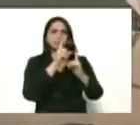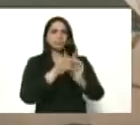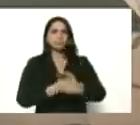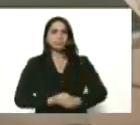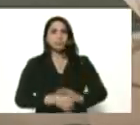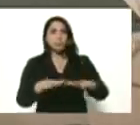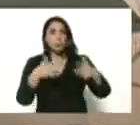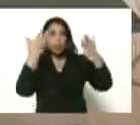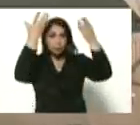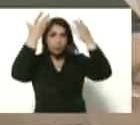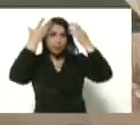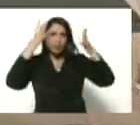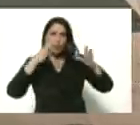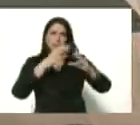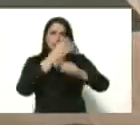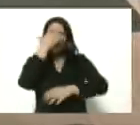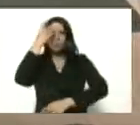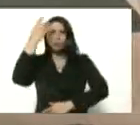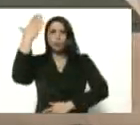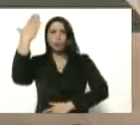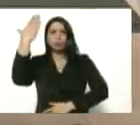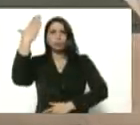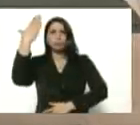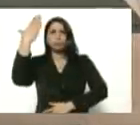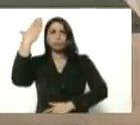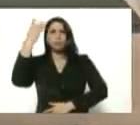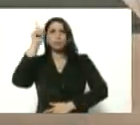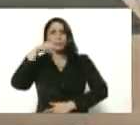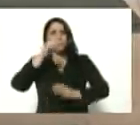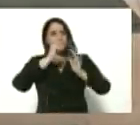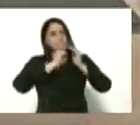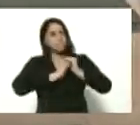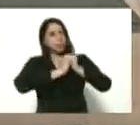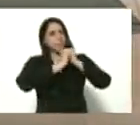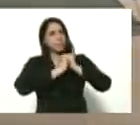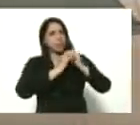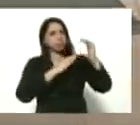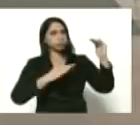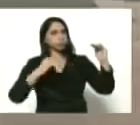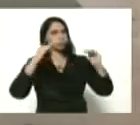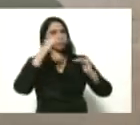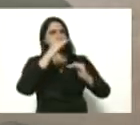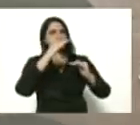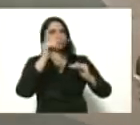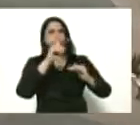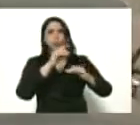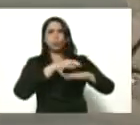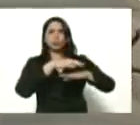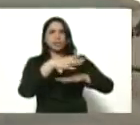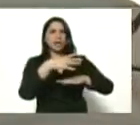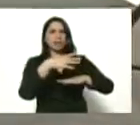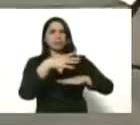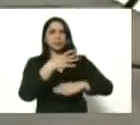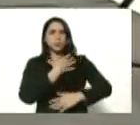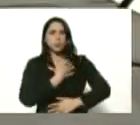cuanto el rey confía en Jehová y en la misericordia del Altísimo, no será conmovido.